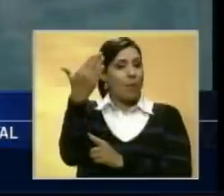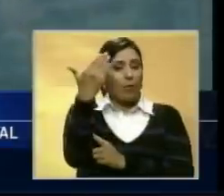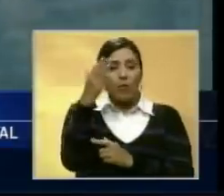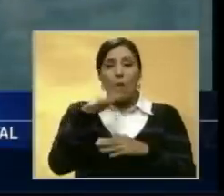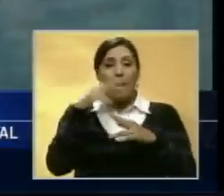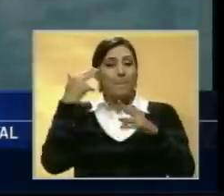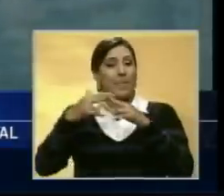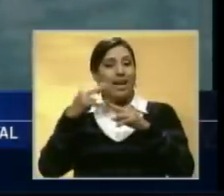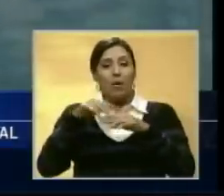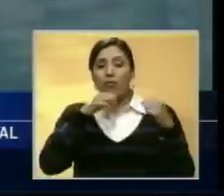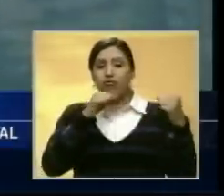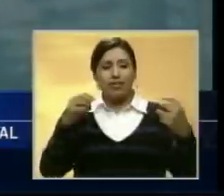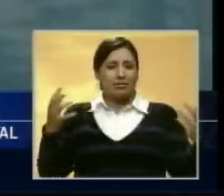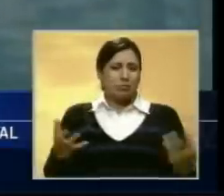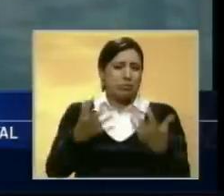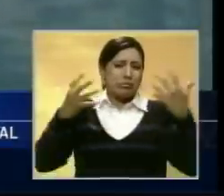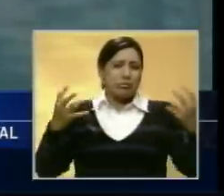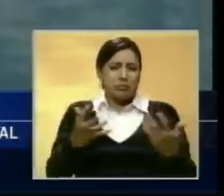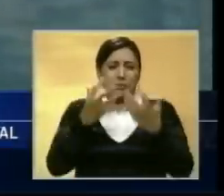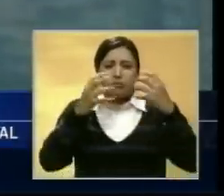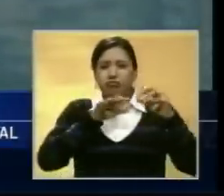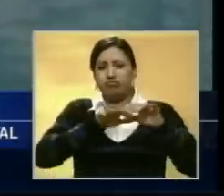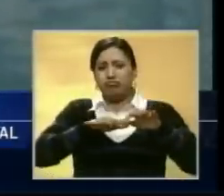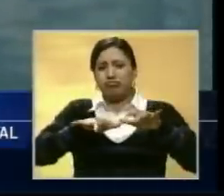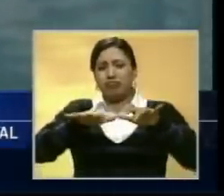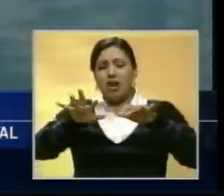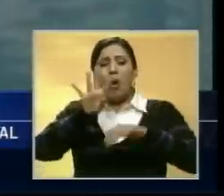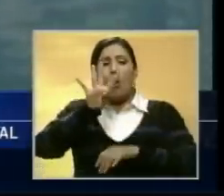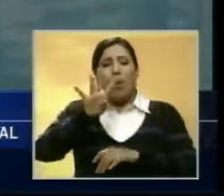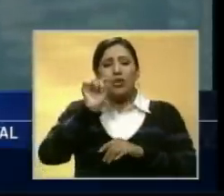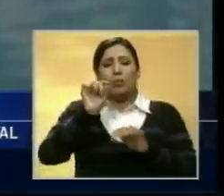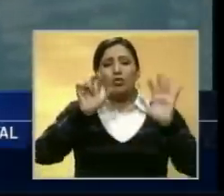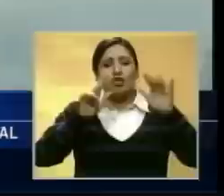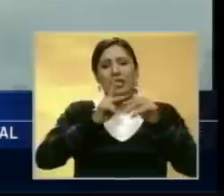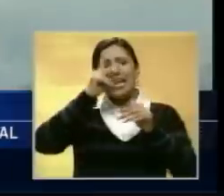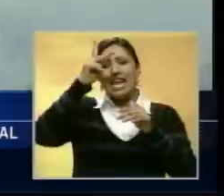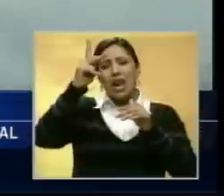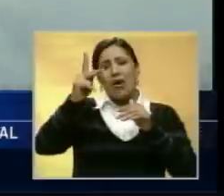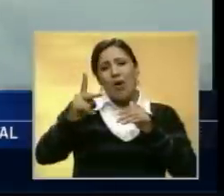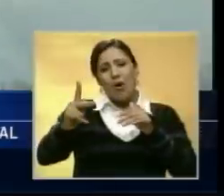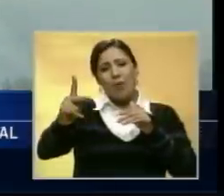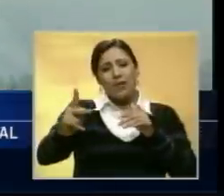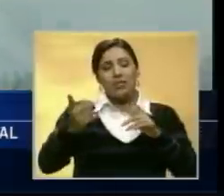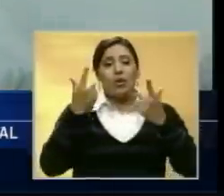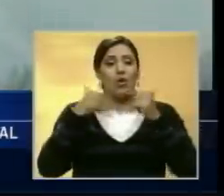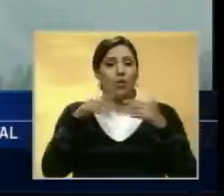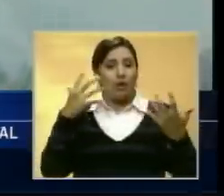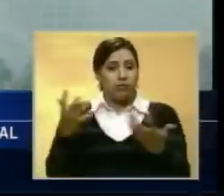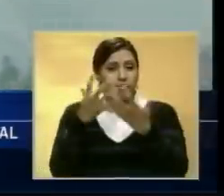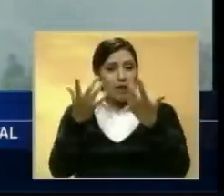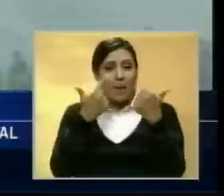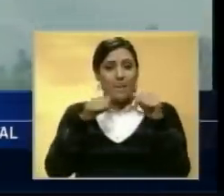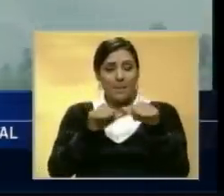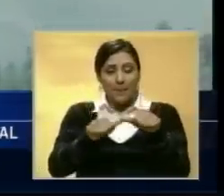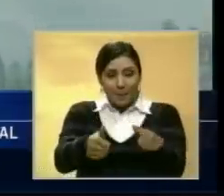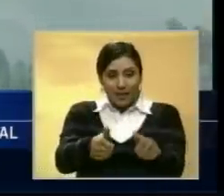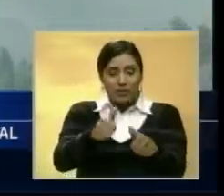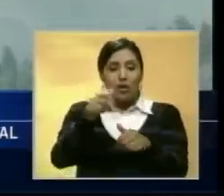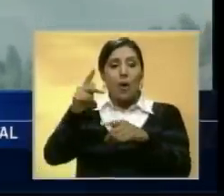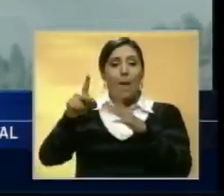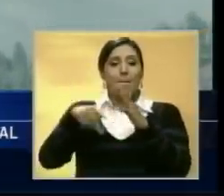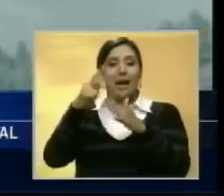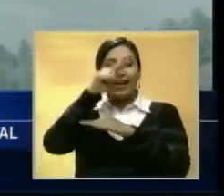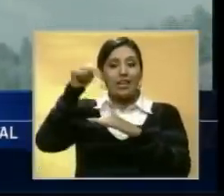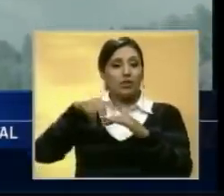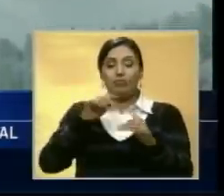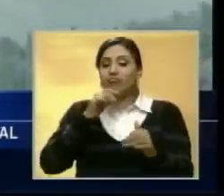el peligro ante un incendio forestal extendido en más de 4.8 kilómetros. El fuego, que comenzó en el Parque Nacional Santa Isabel,